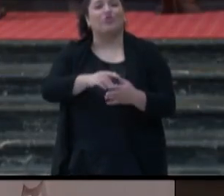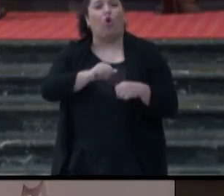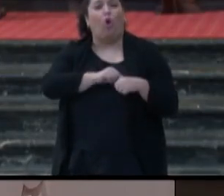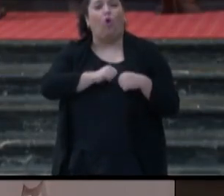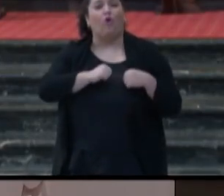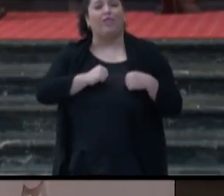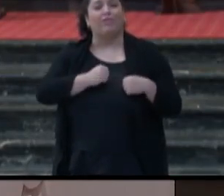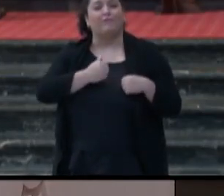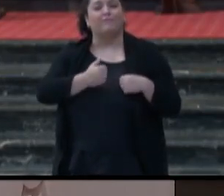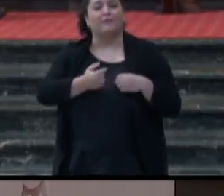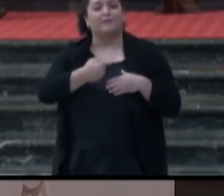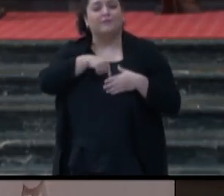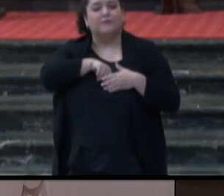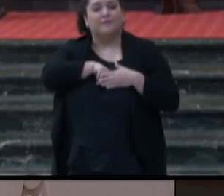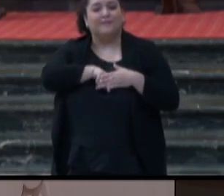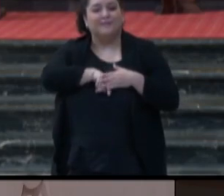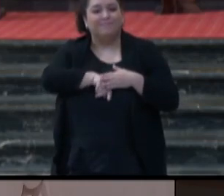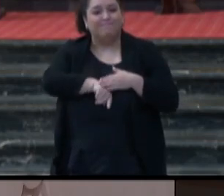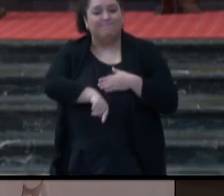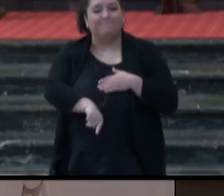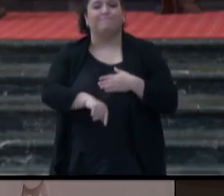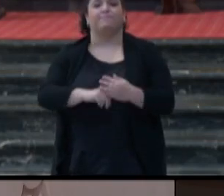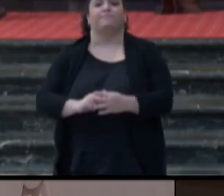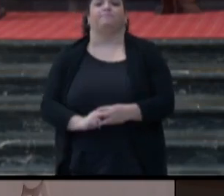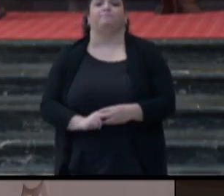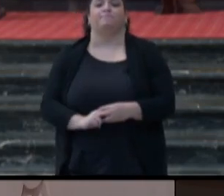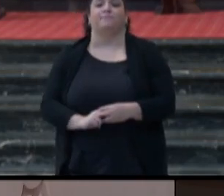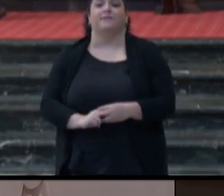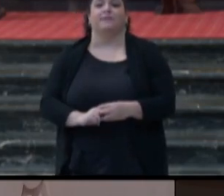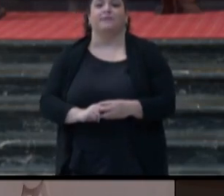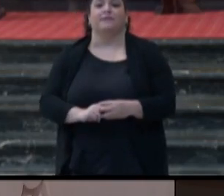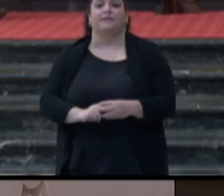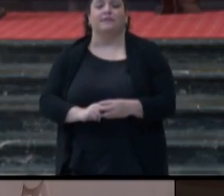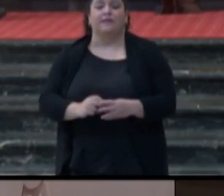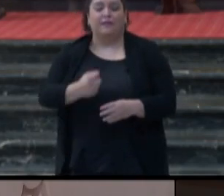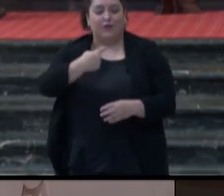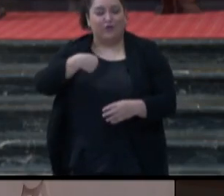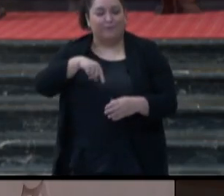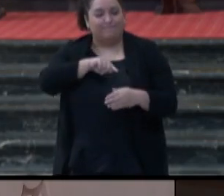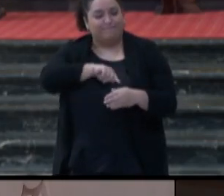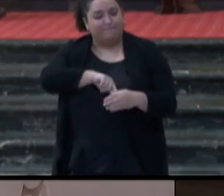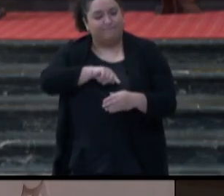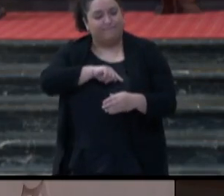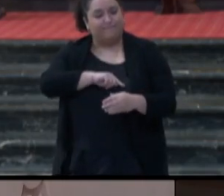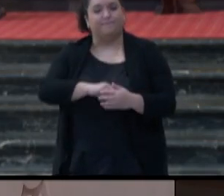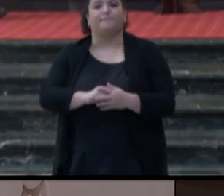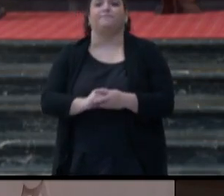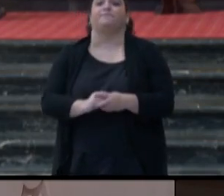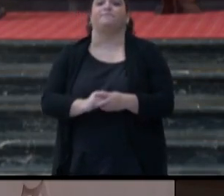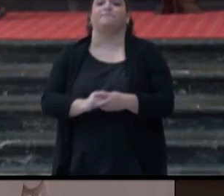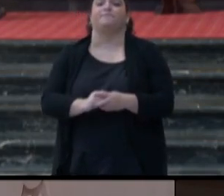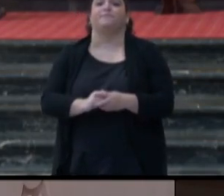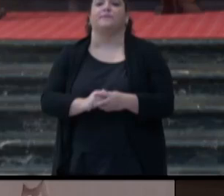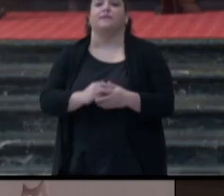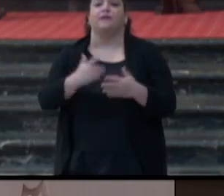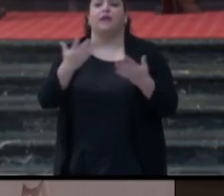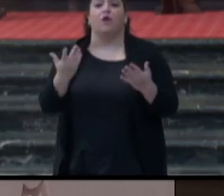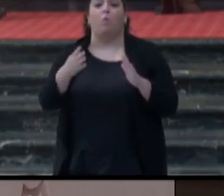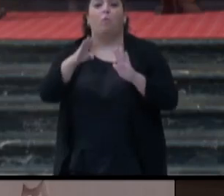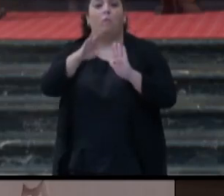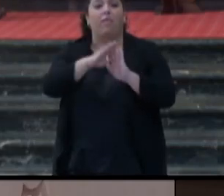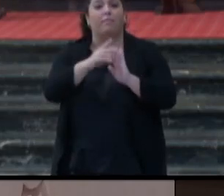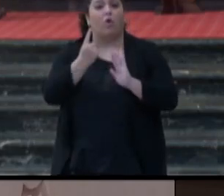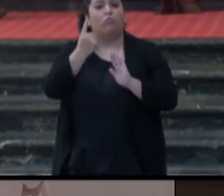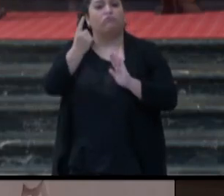humano y lo más profundo del ser hay un